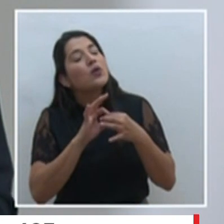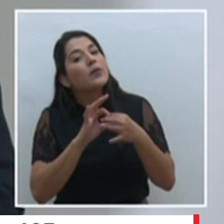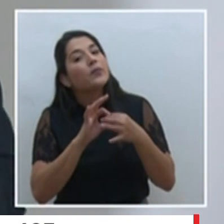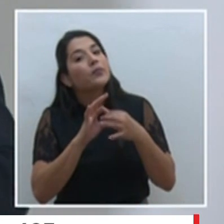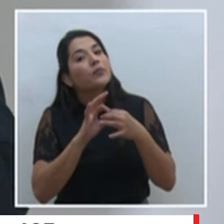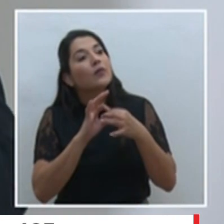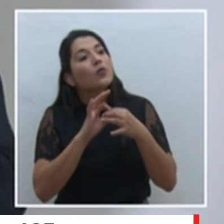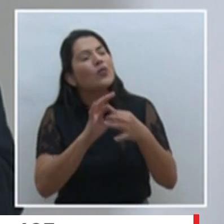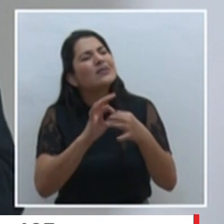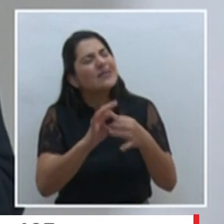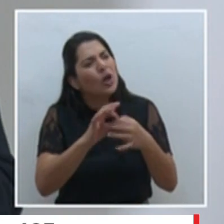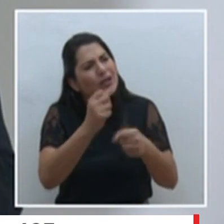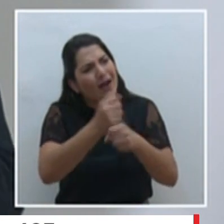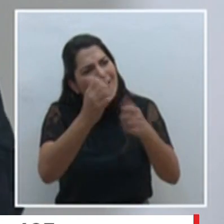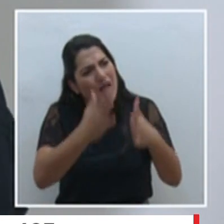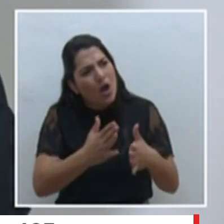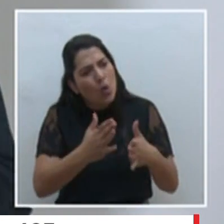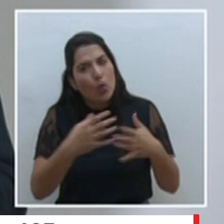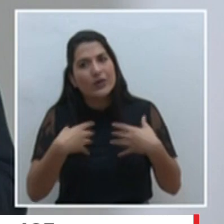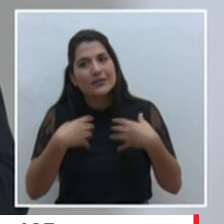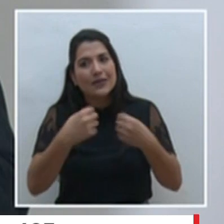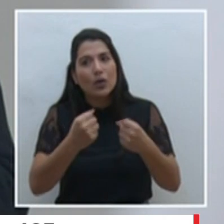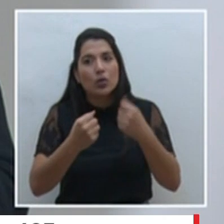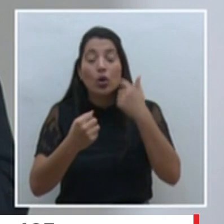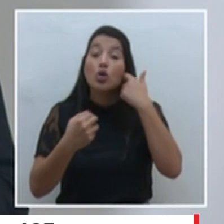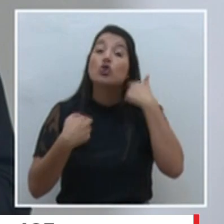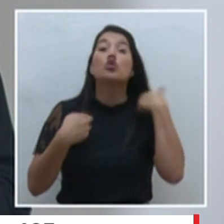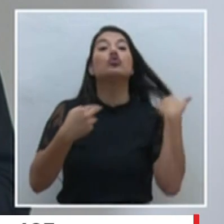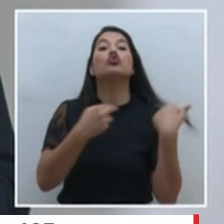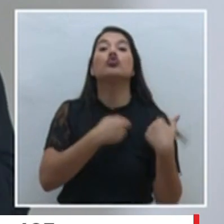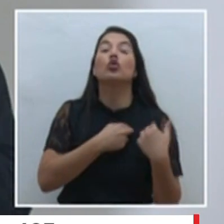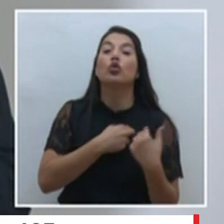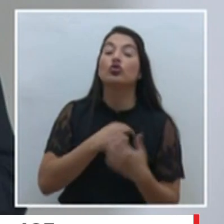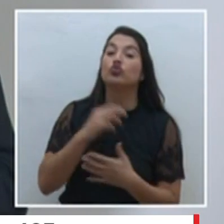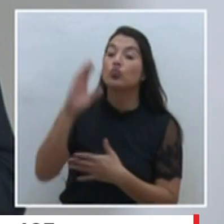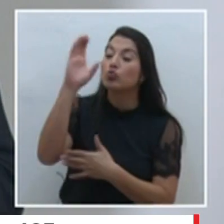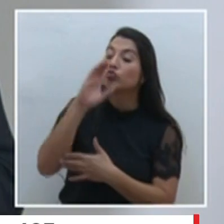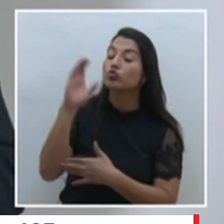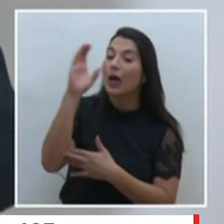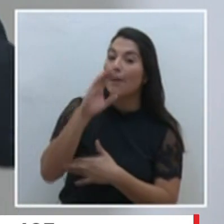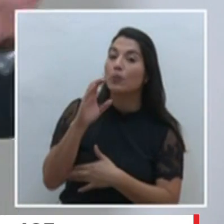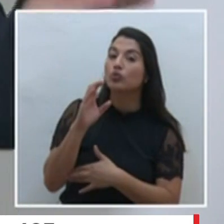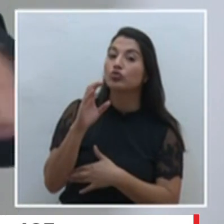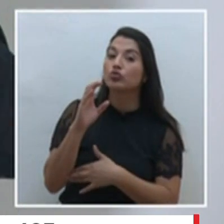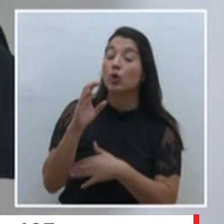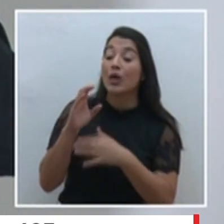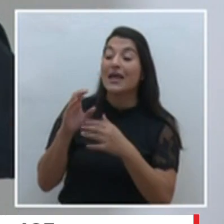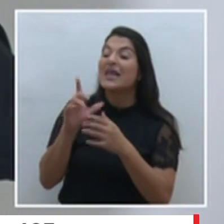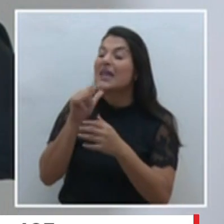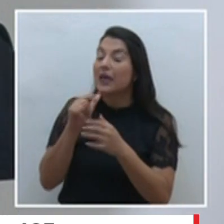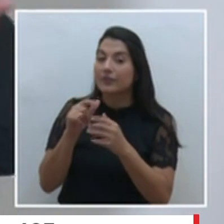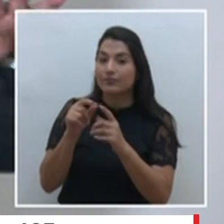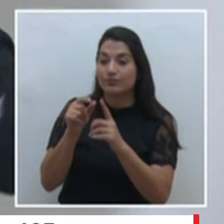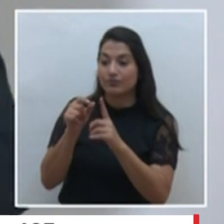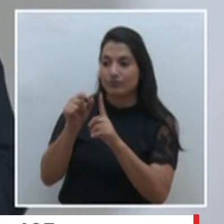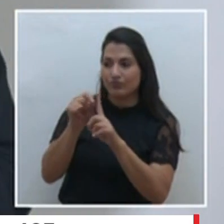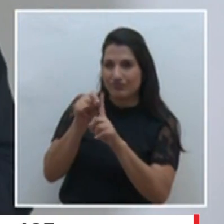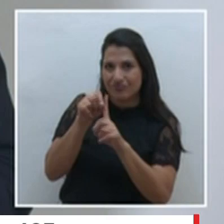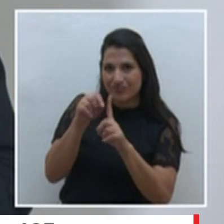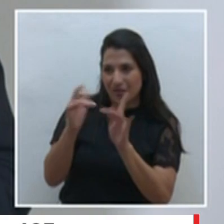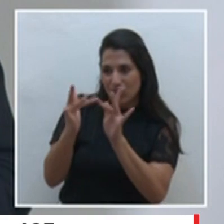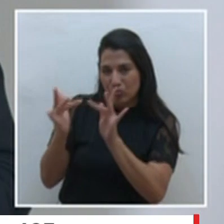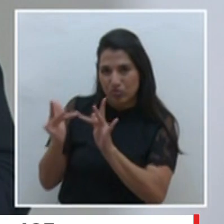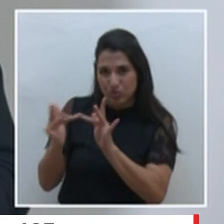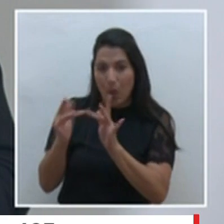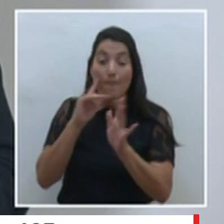No, es una investigación de un nexo epidemiológico. Cuando hay un nexo epidemiológico, por ejemplo, si en estos momentos alguien de aquí